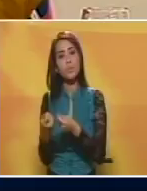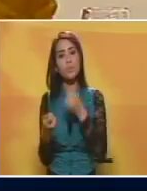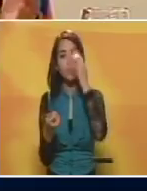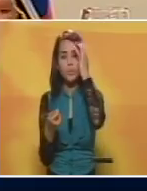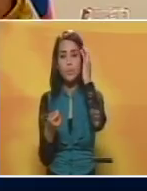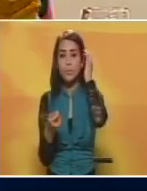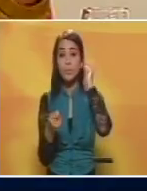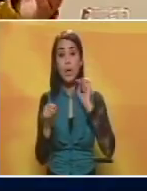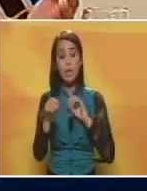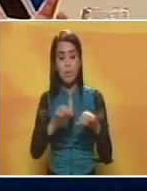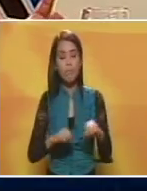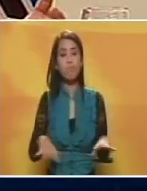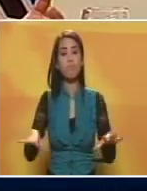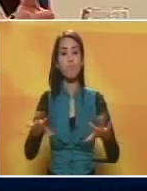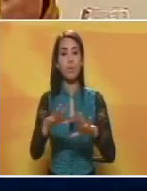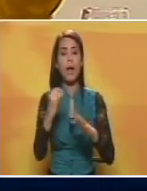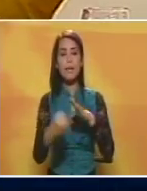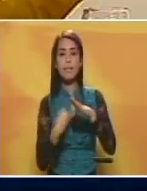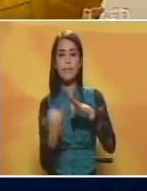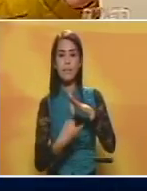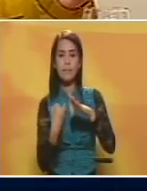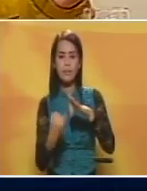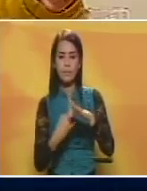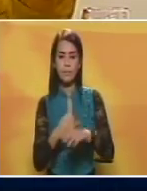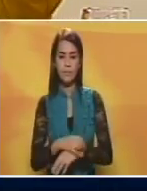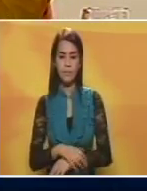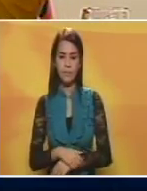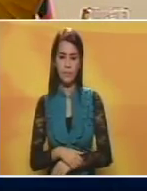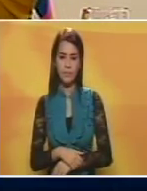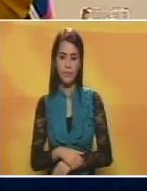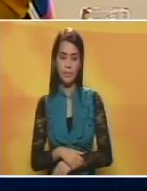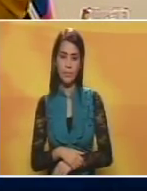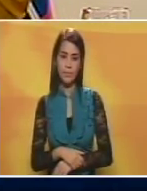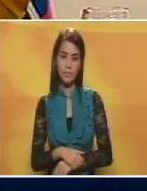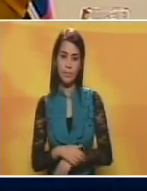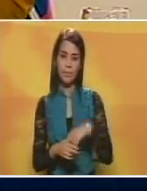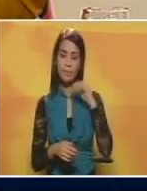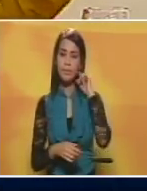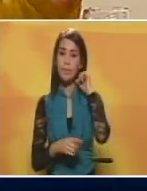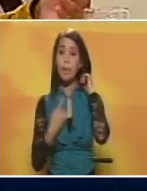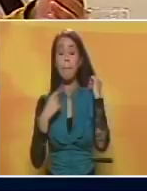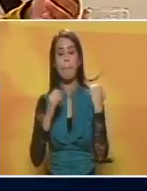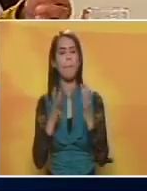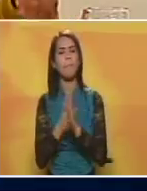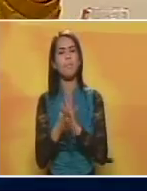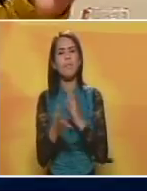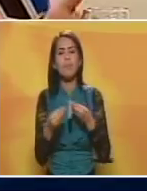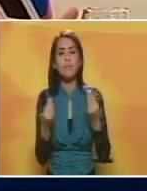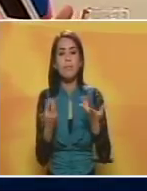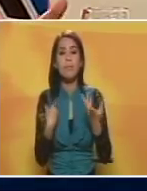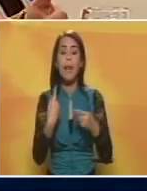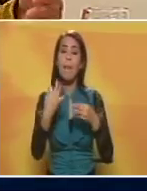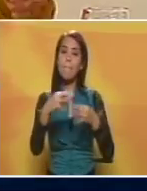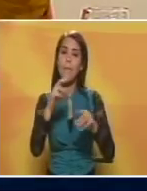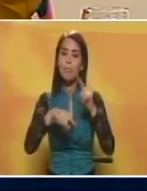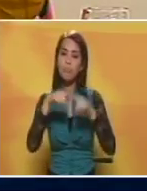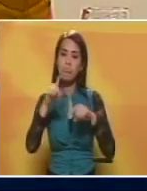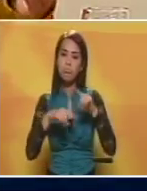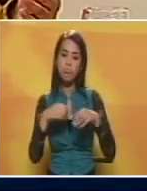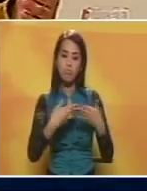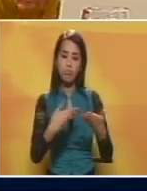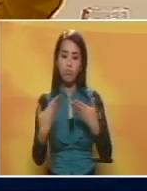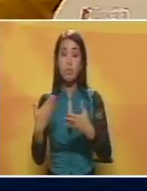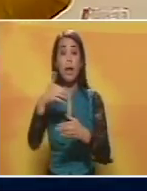van desplegando las instituciones y en los entes para hacer la distribución del material, no